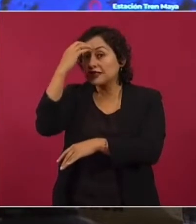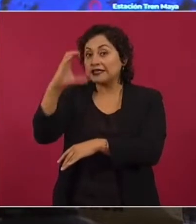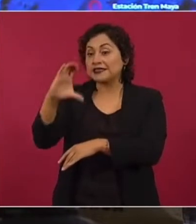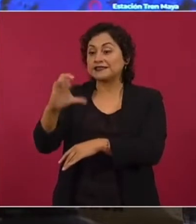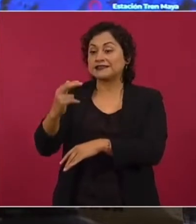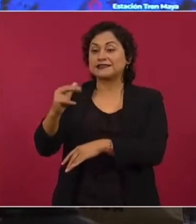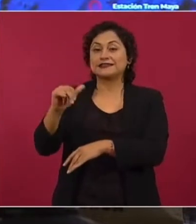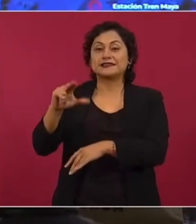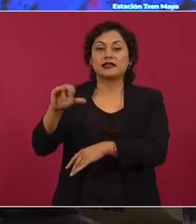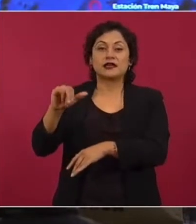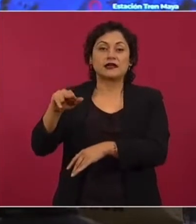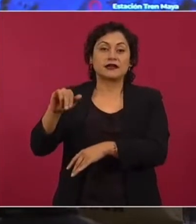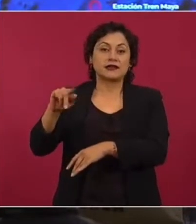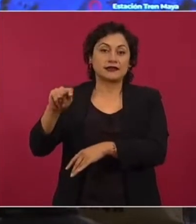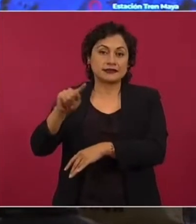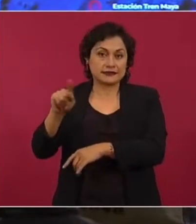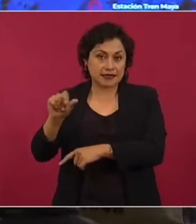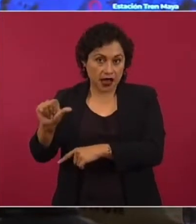desde luego